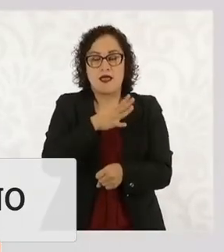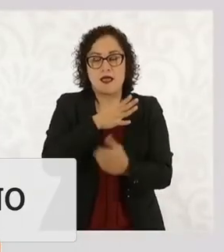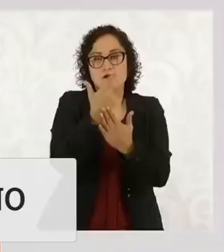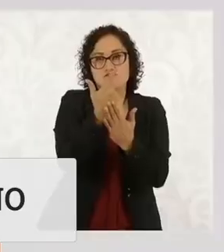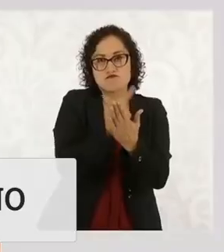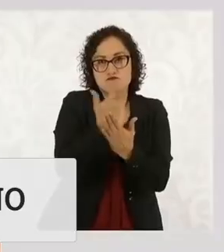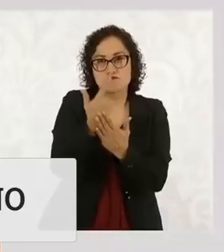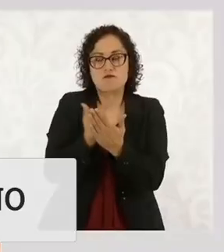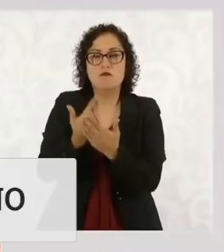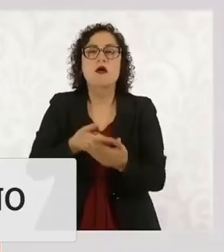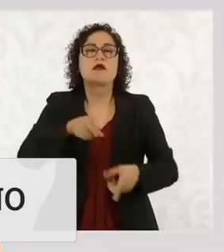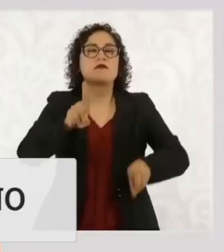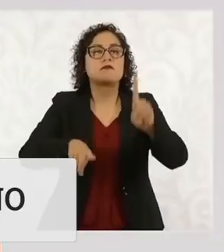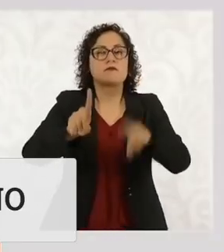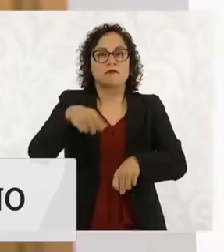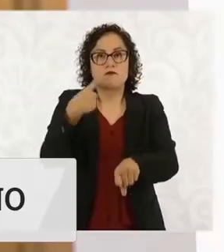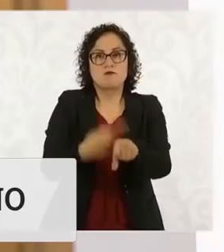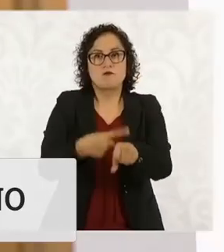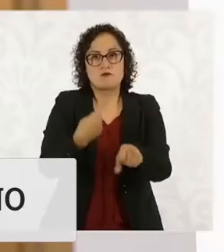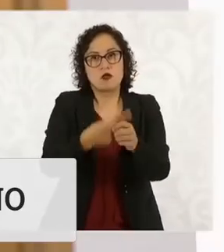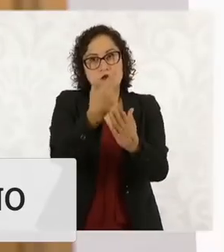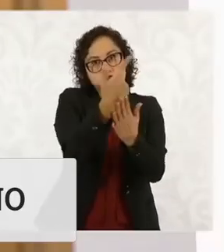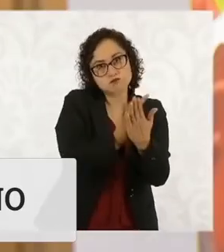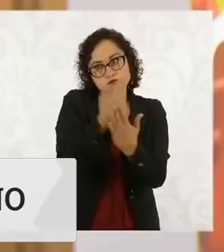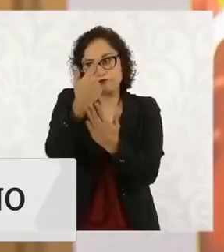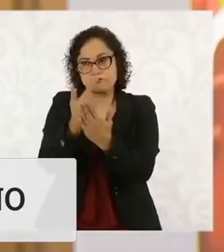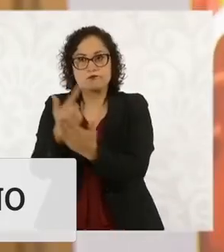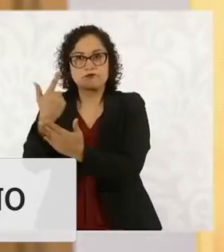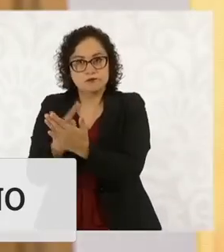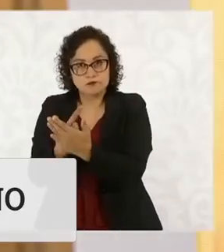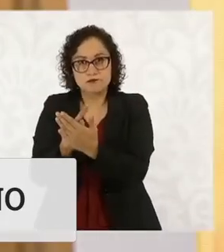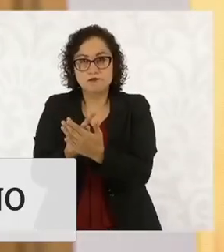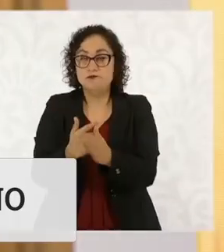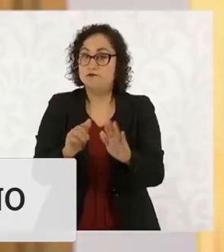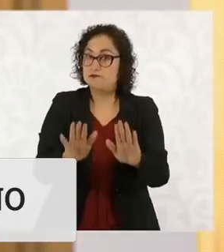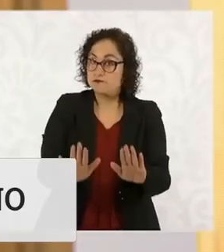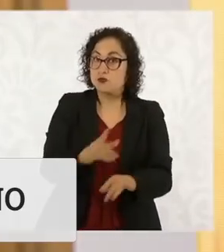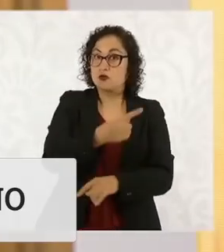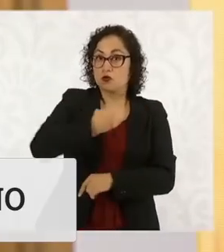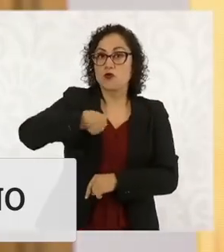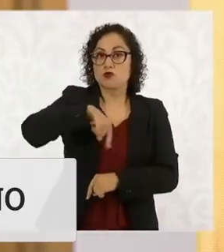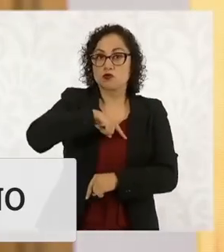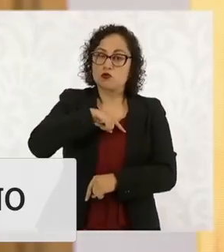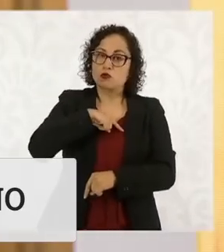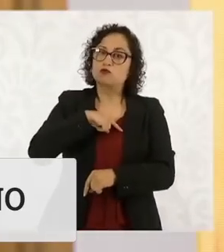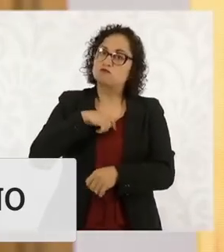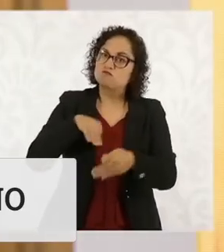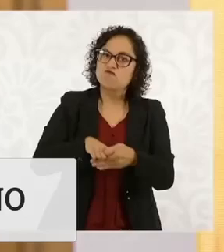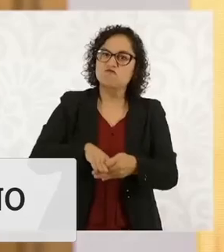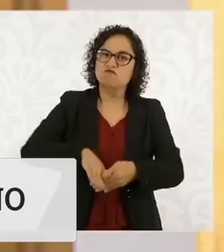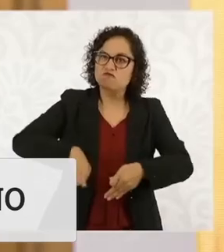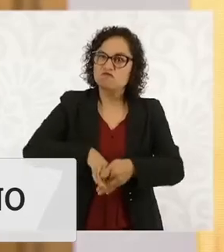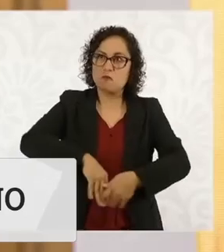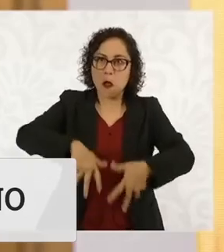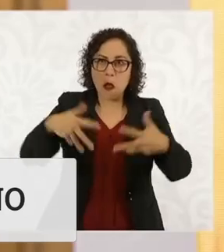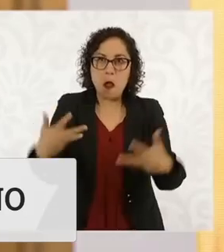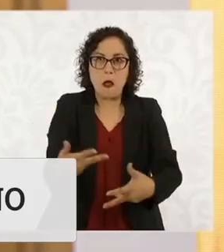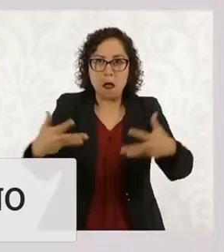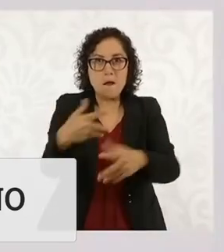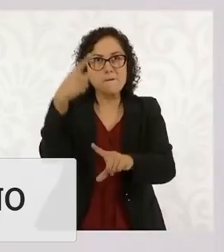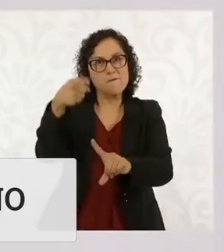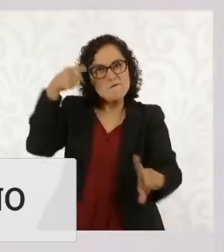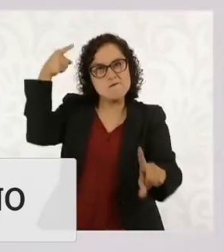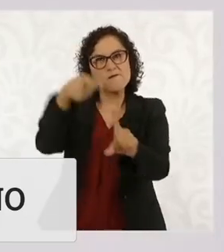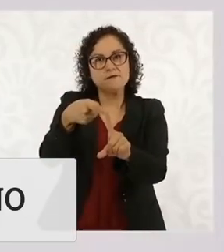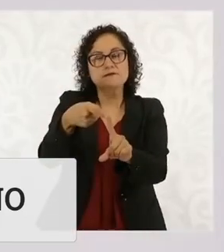por padecimiento, por enfermedad. Somos persistentes y certeros. El acceso a la salud